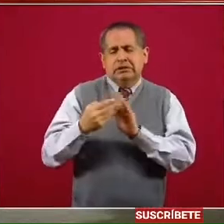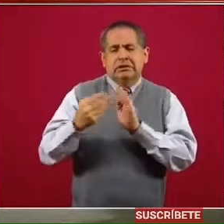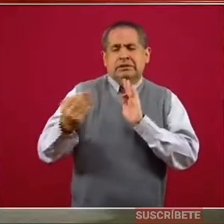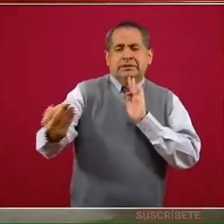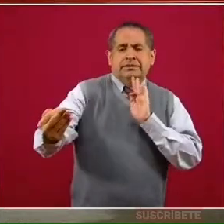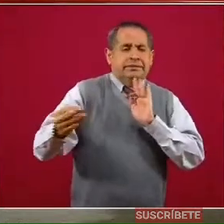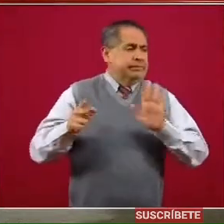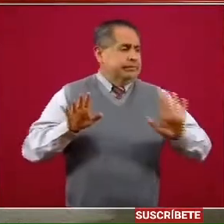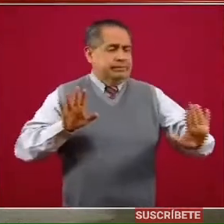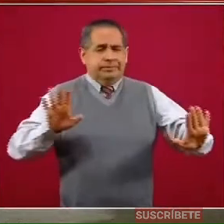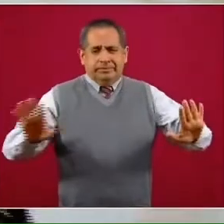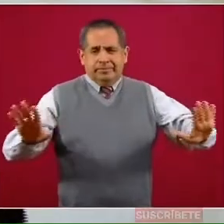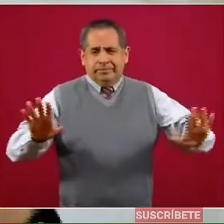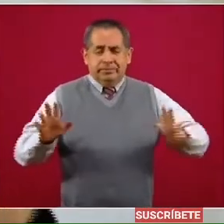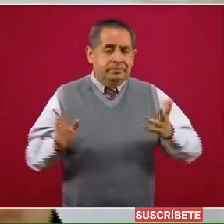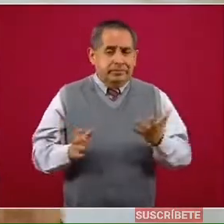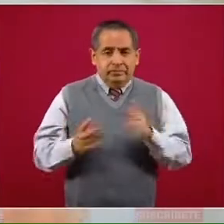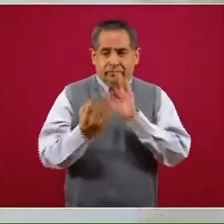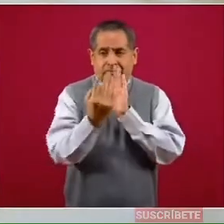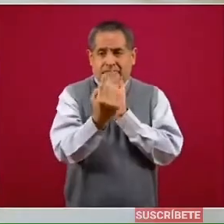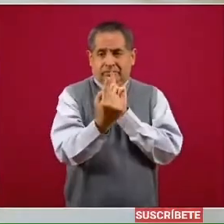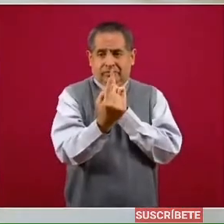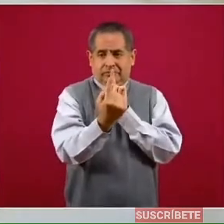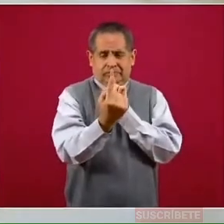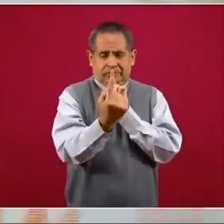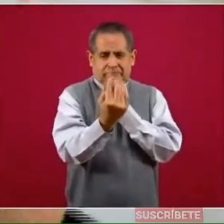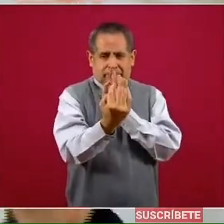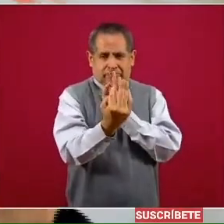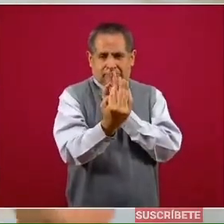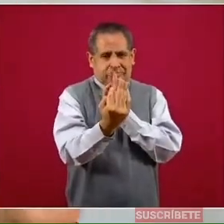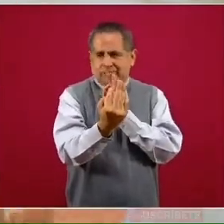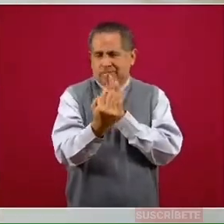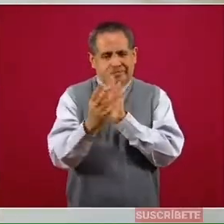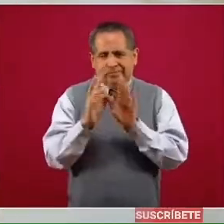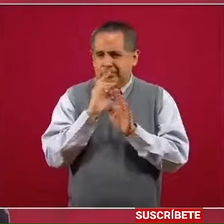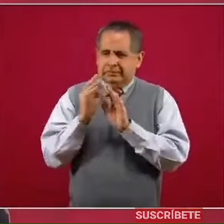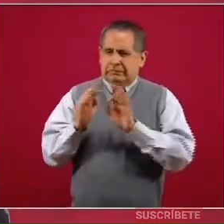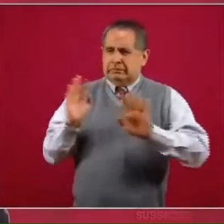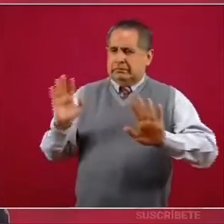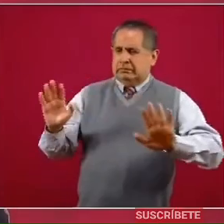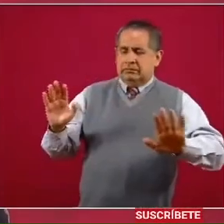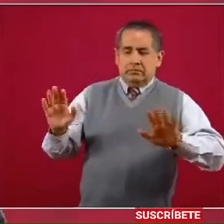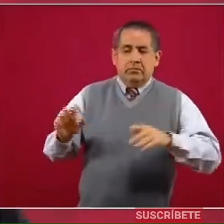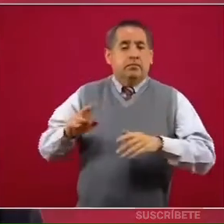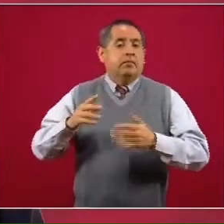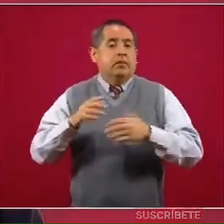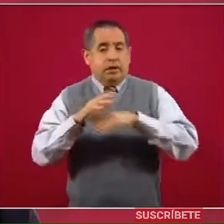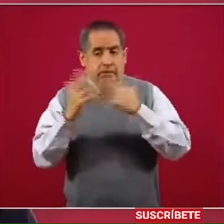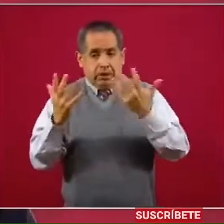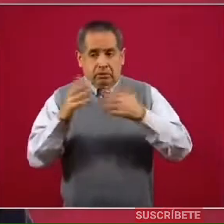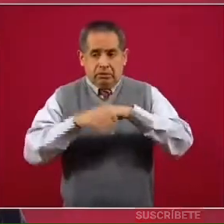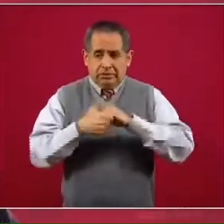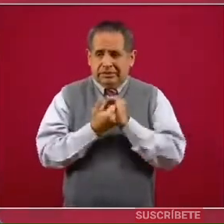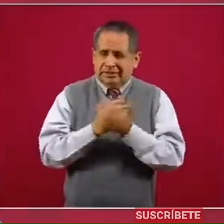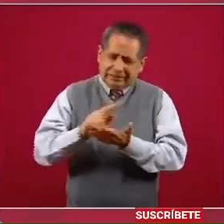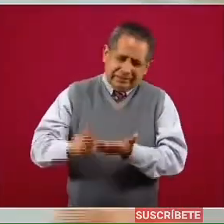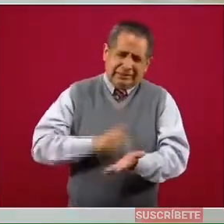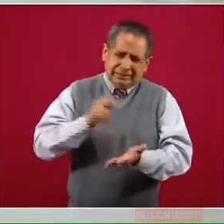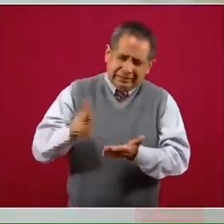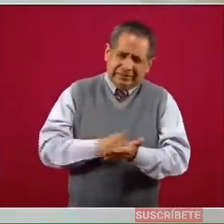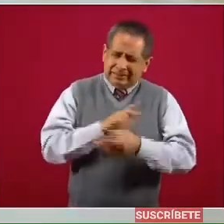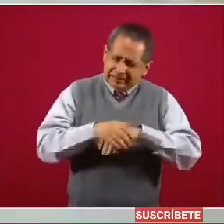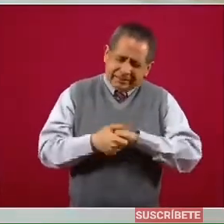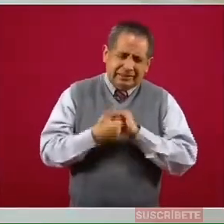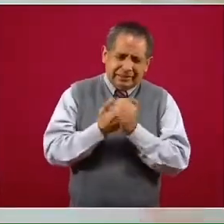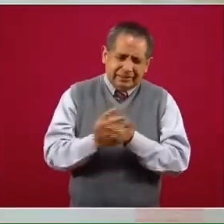otra persona, particularmente de manera frontal. Lavarnos continuamente las manos para evitar acarrear con las